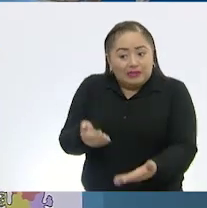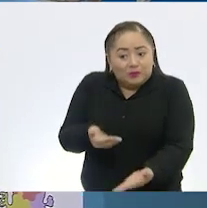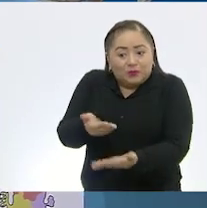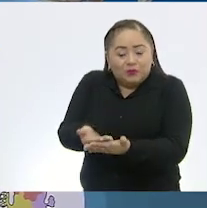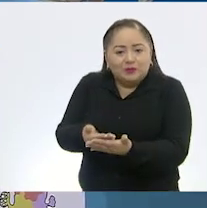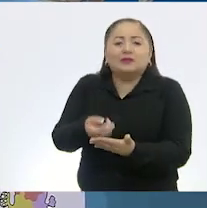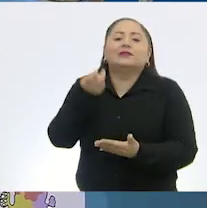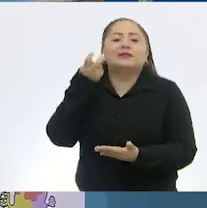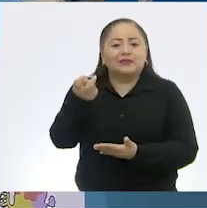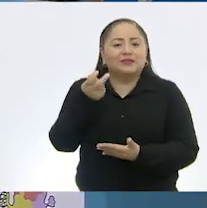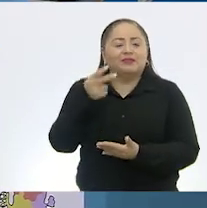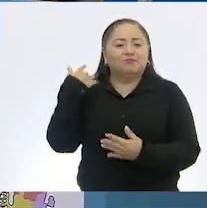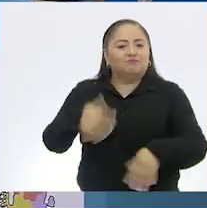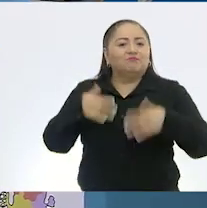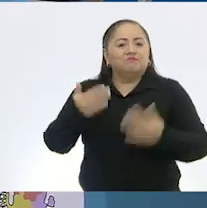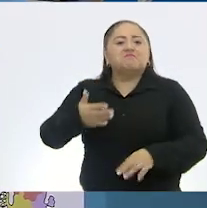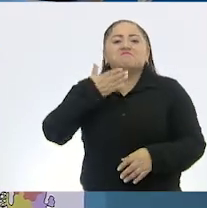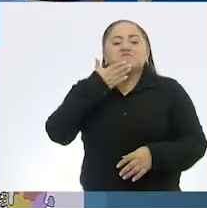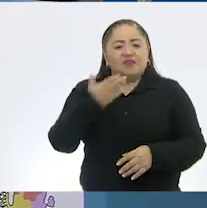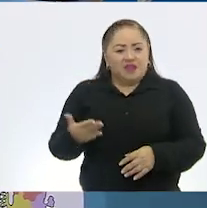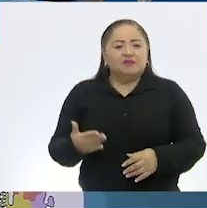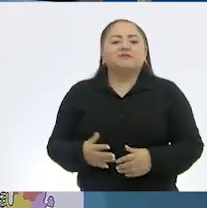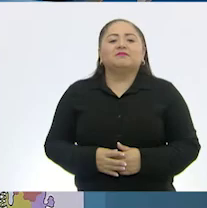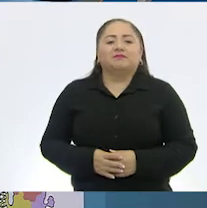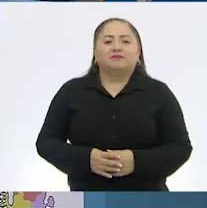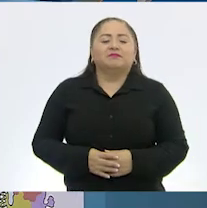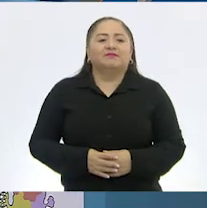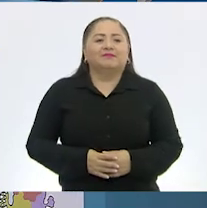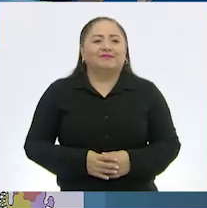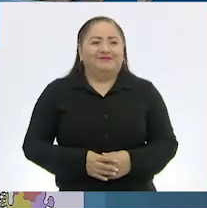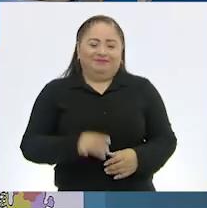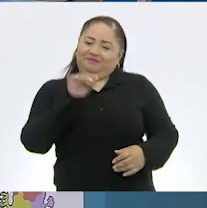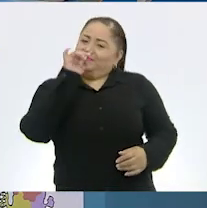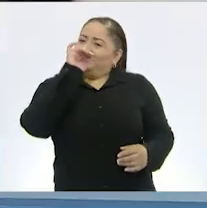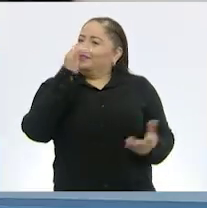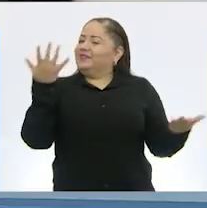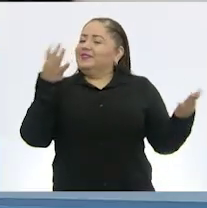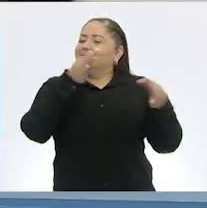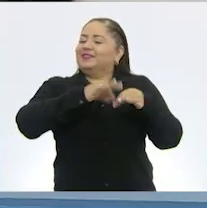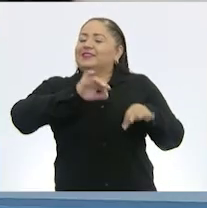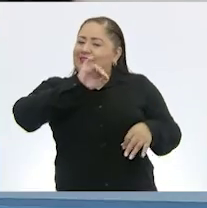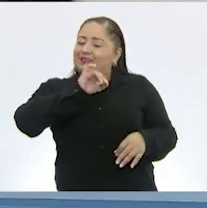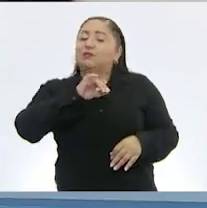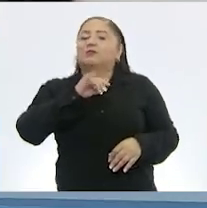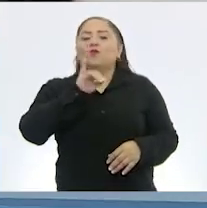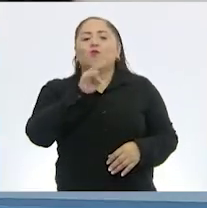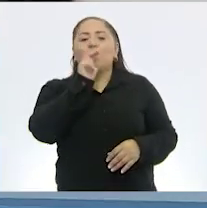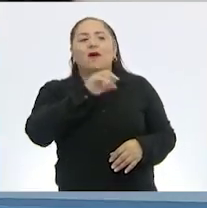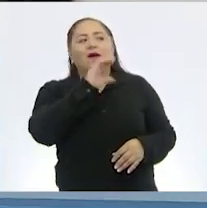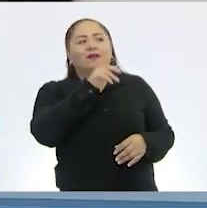propuesta de lujo, mi querido inspector Raulito. Muy bien. Elemental, mi querido inspector Juan